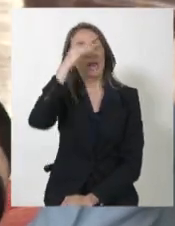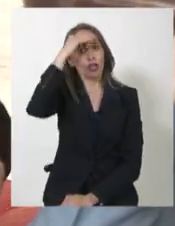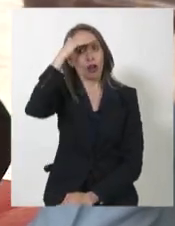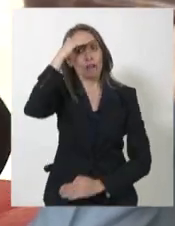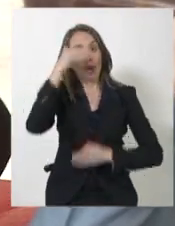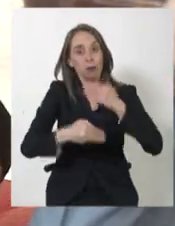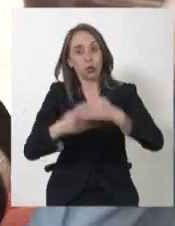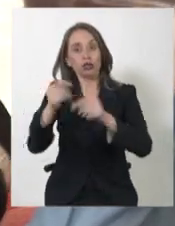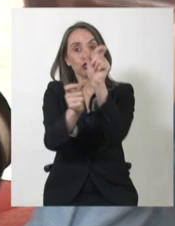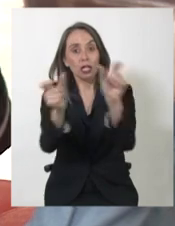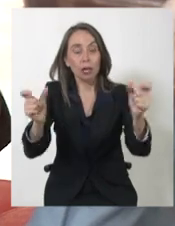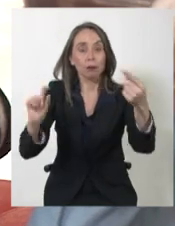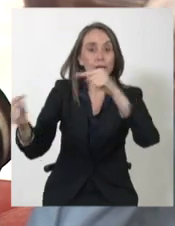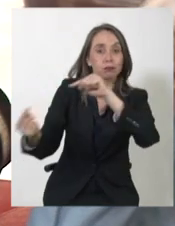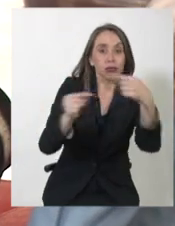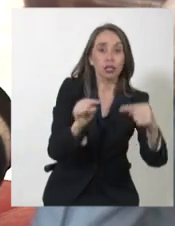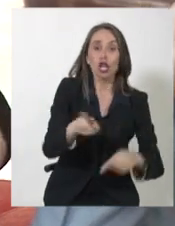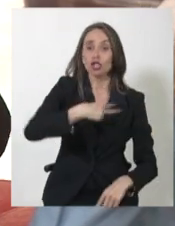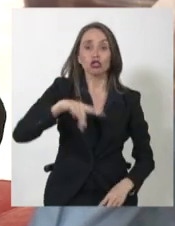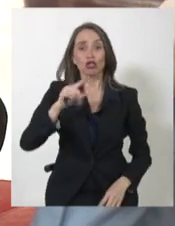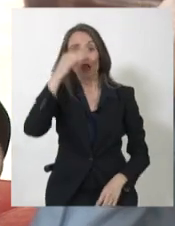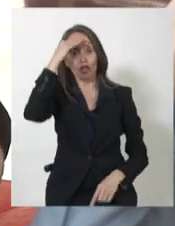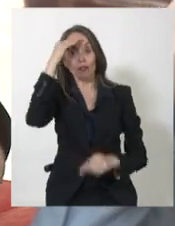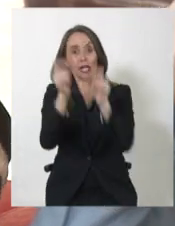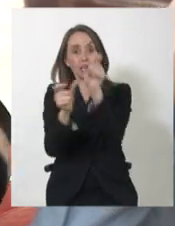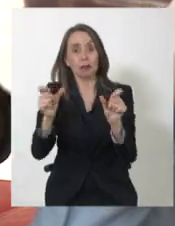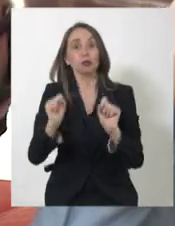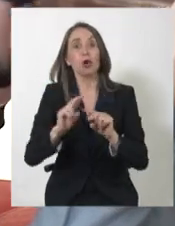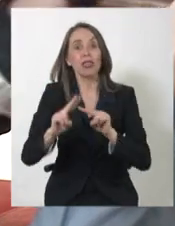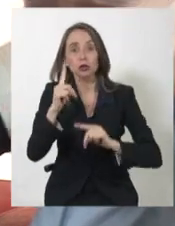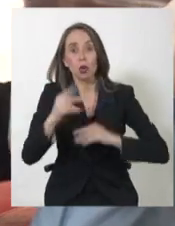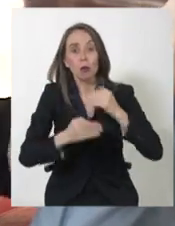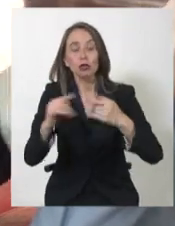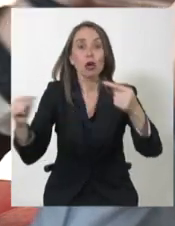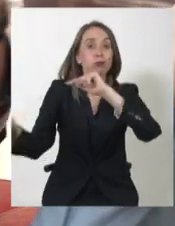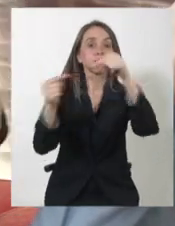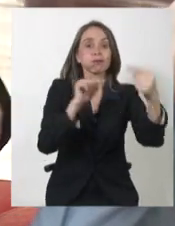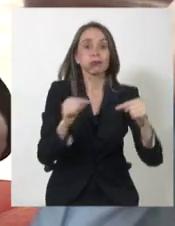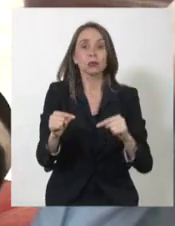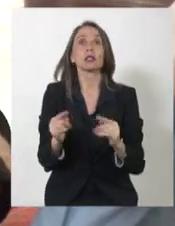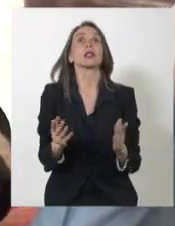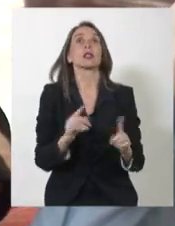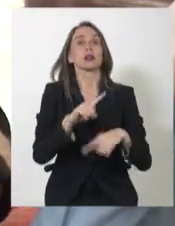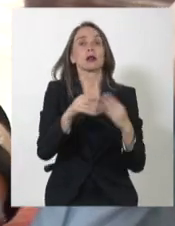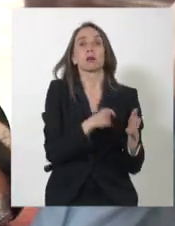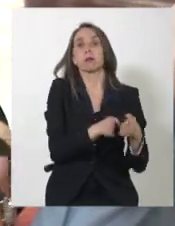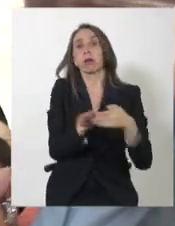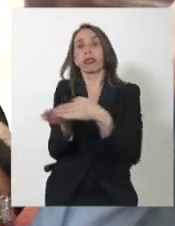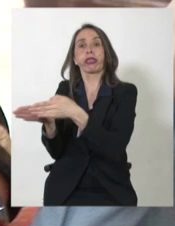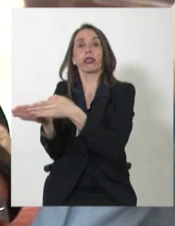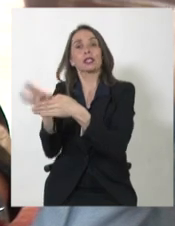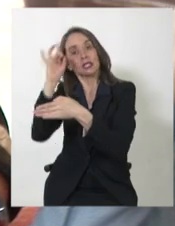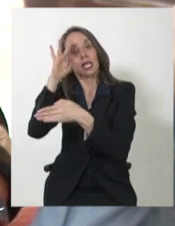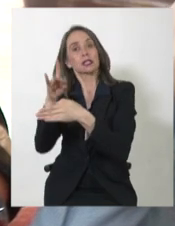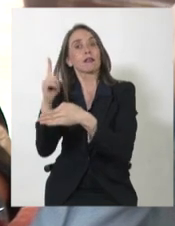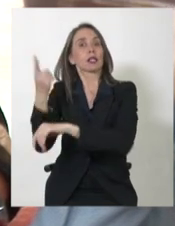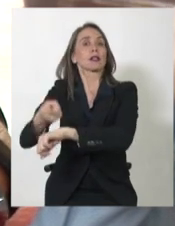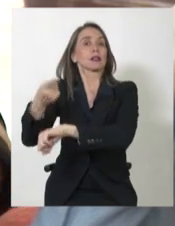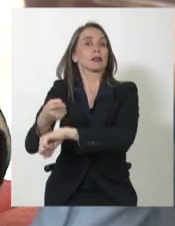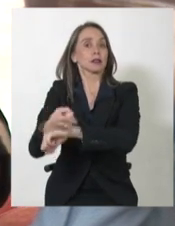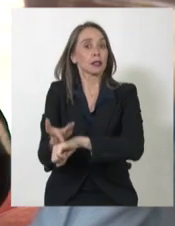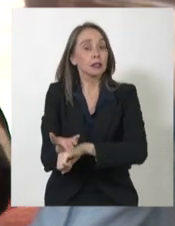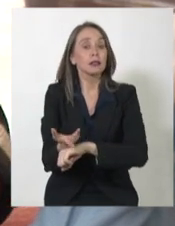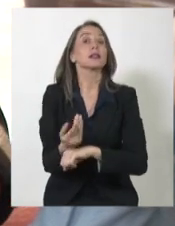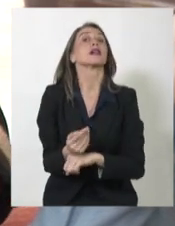procesos deliberativos. Si no confiamos en los procesos deliberativos, quedamos a manos de ya sabemos quién, ¿no? Entonces,